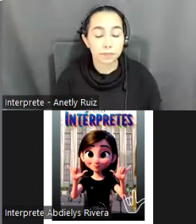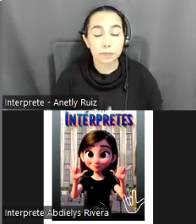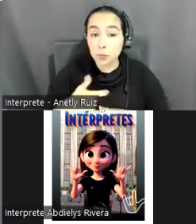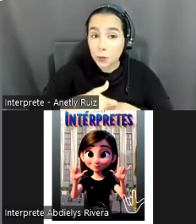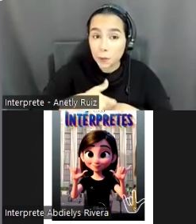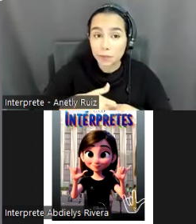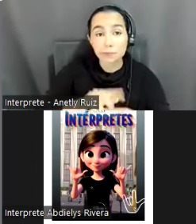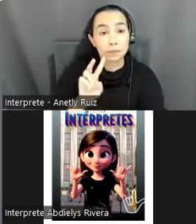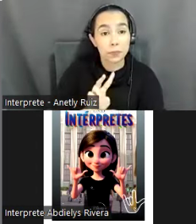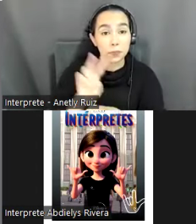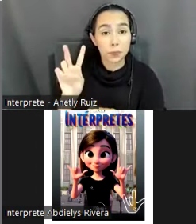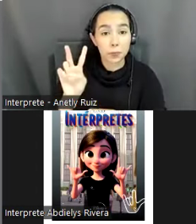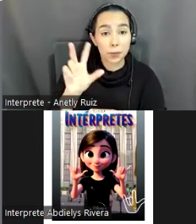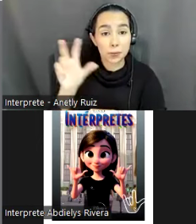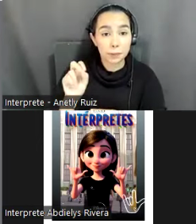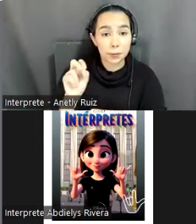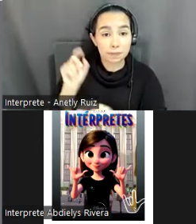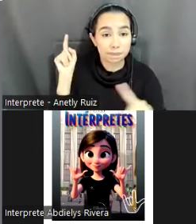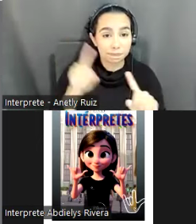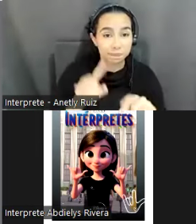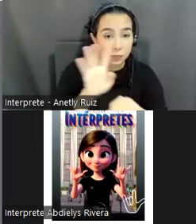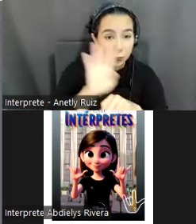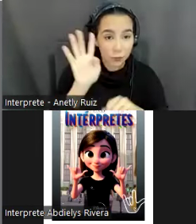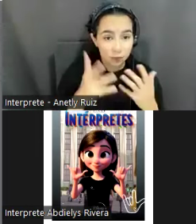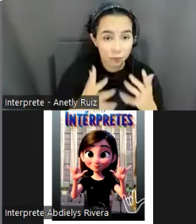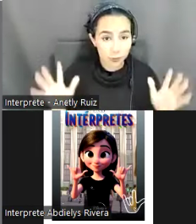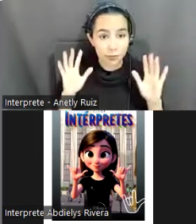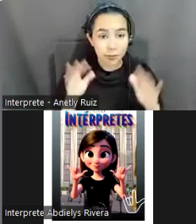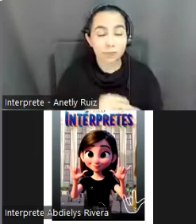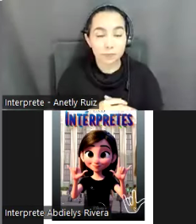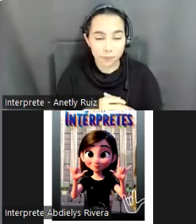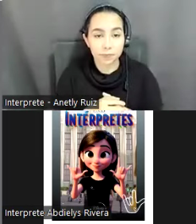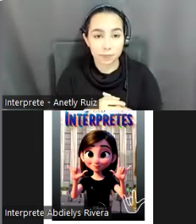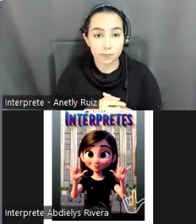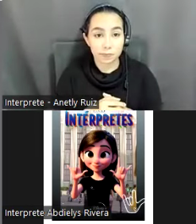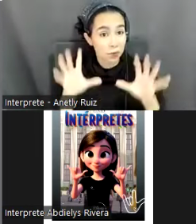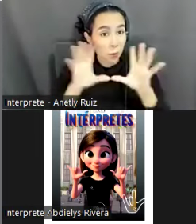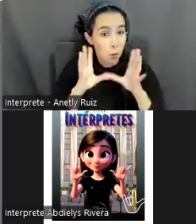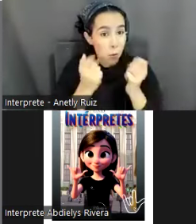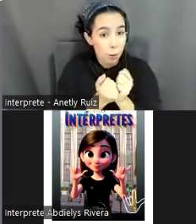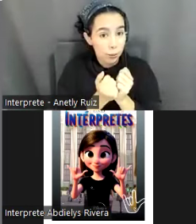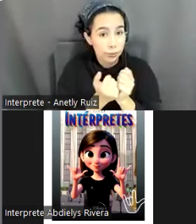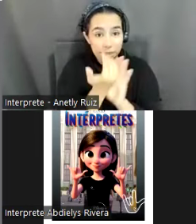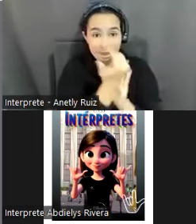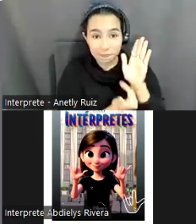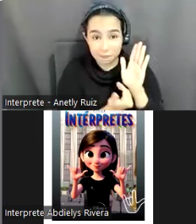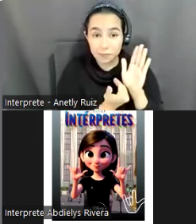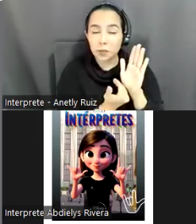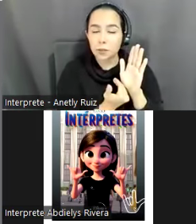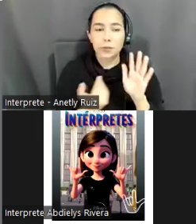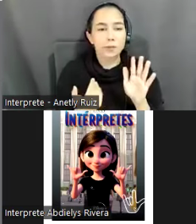de 2:30 a 4:30. Entiéndase, todas las sesiones de estos bloques educativos van a ser en el mismo periodo de